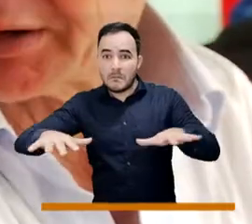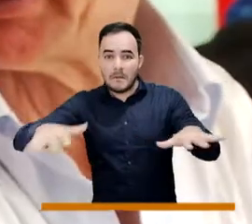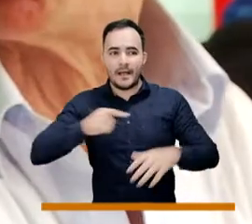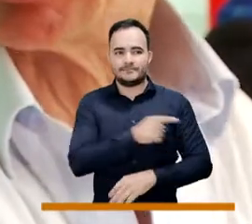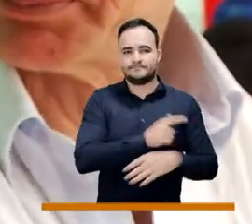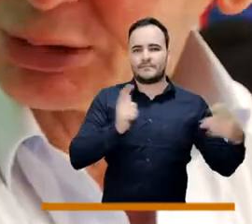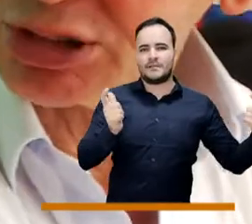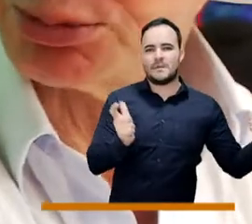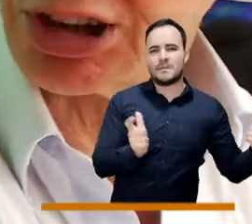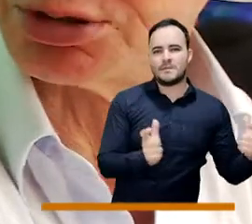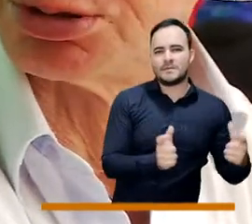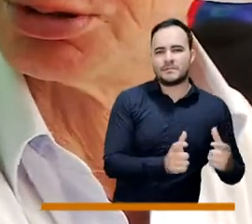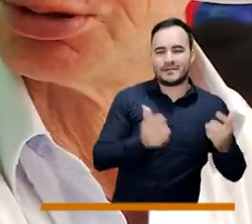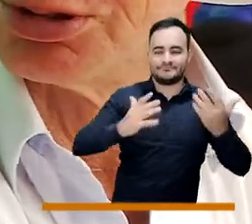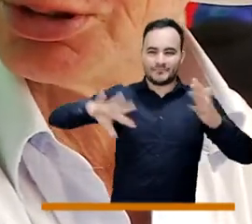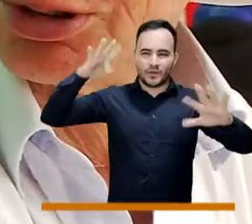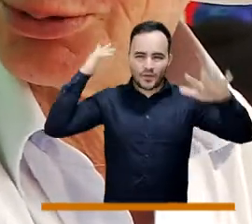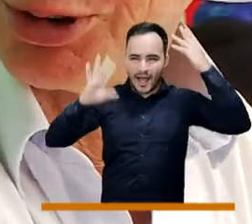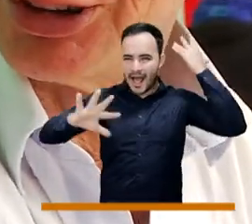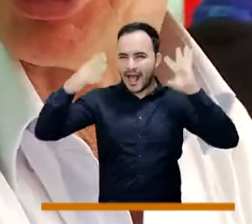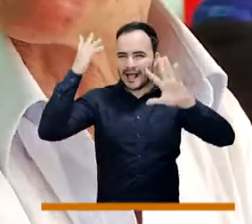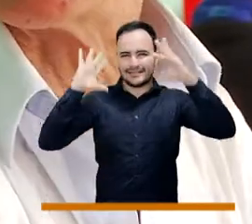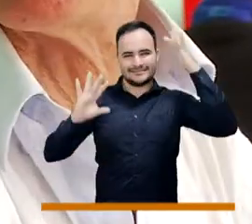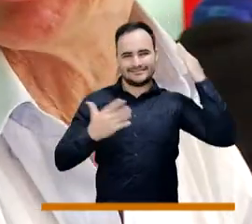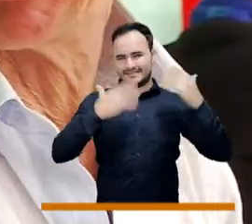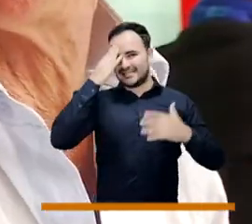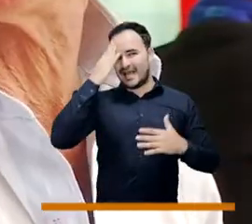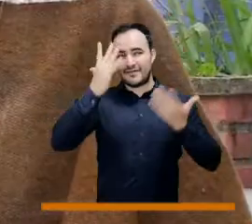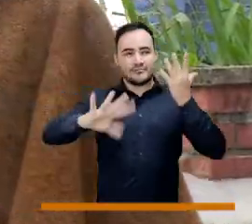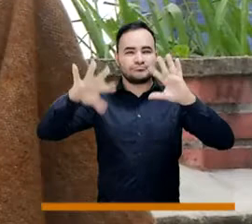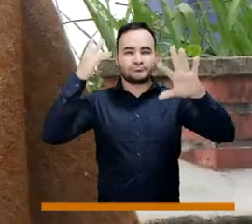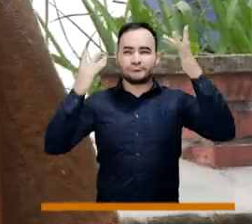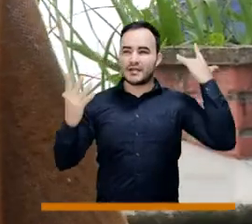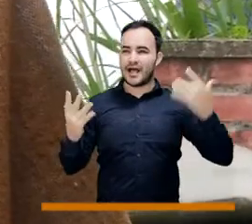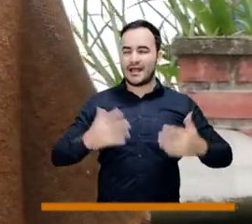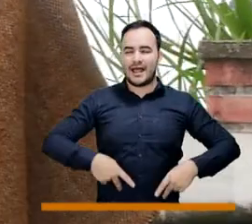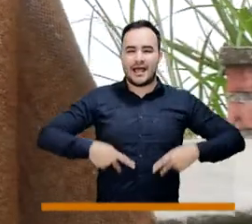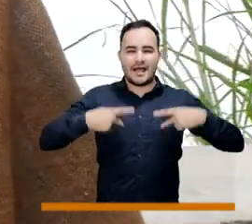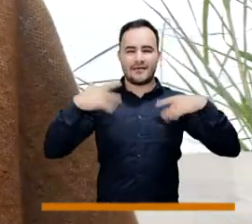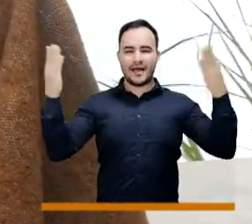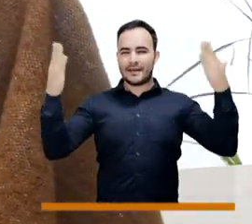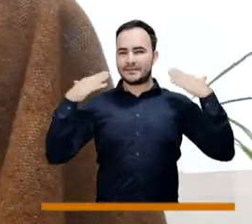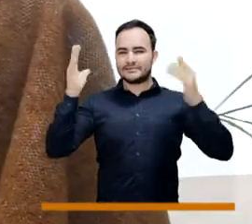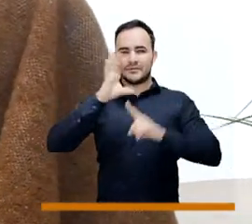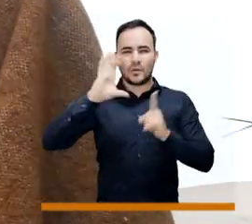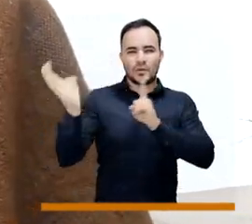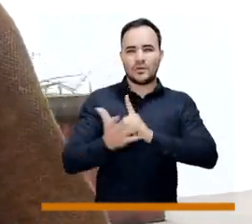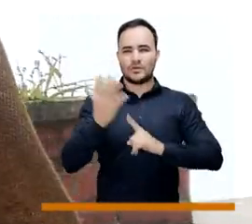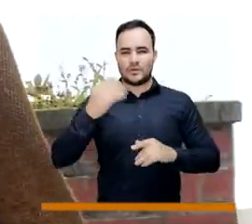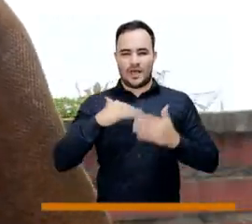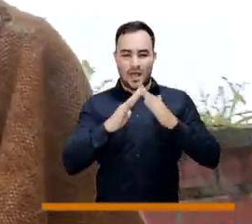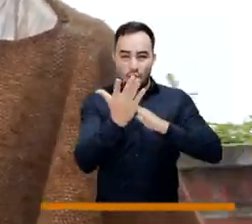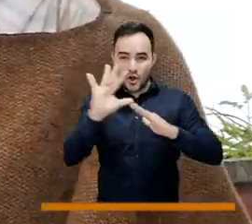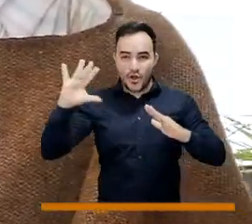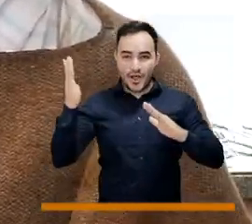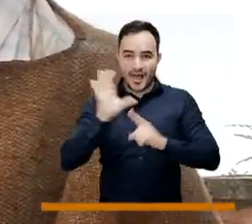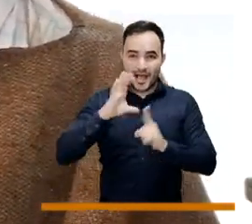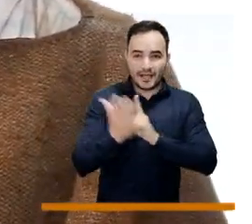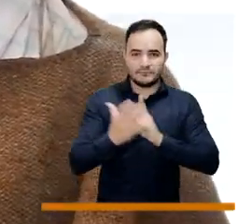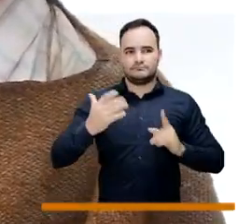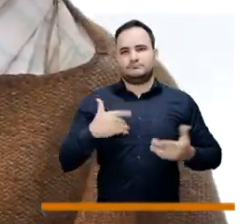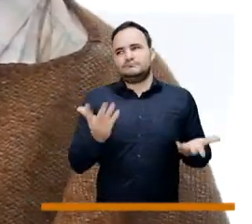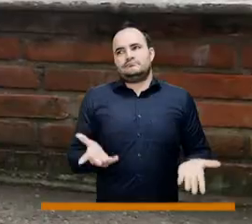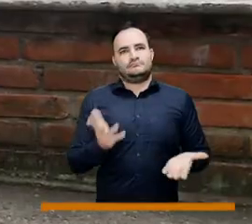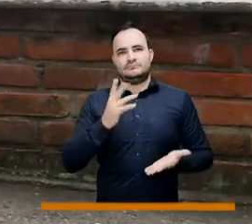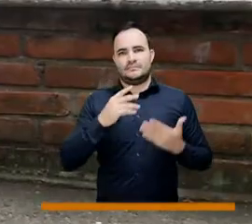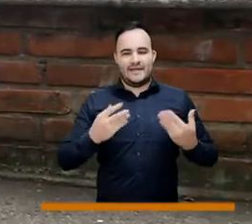es que la ruralidad es un estilo de vida, ¿sí? Es una forma respetuosa por el medio